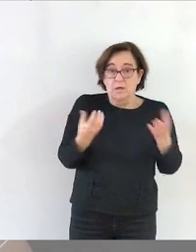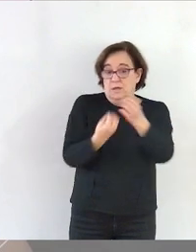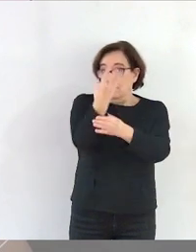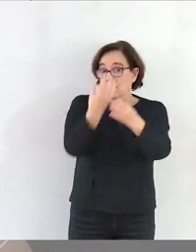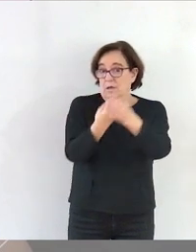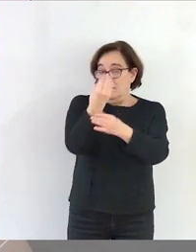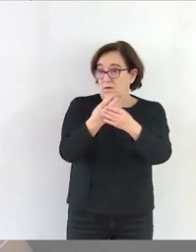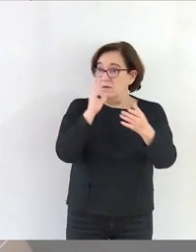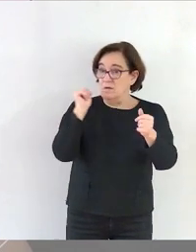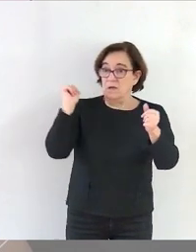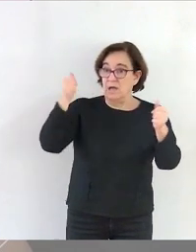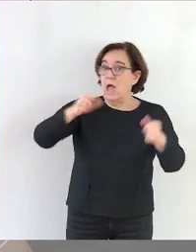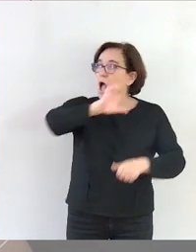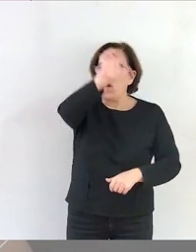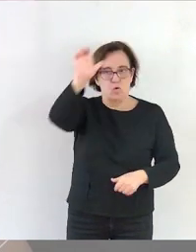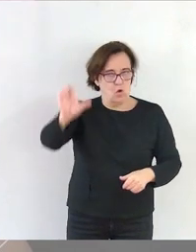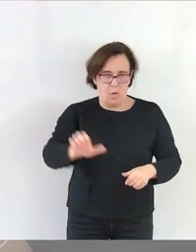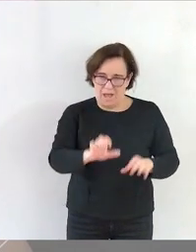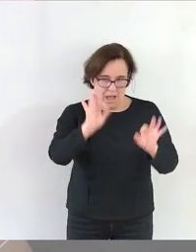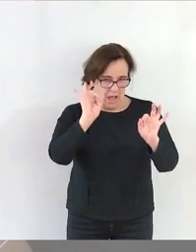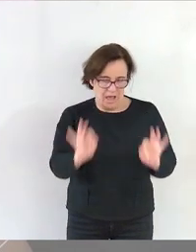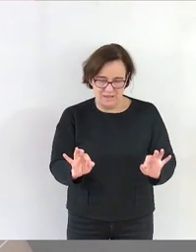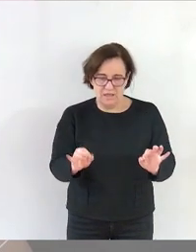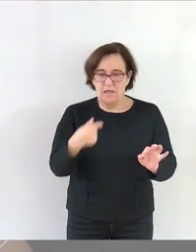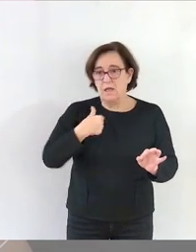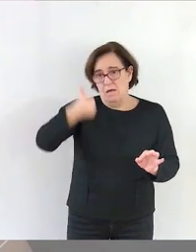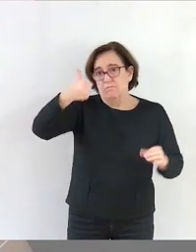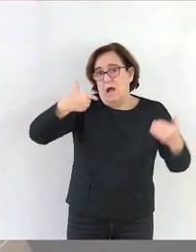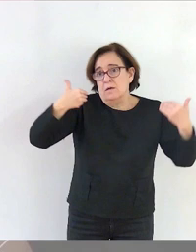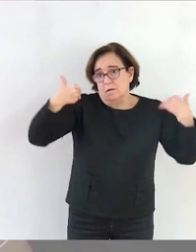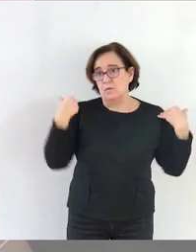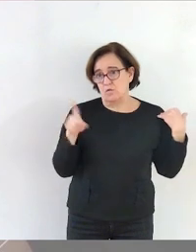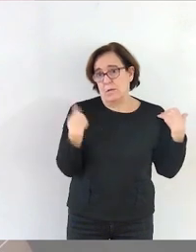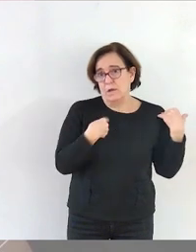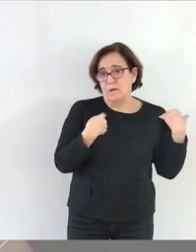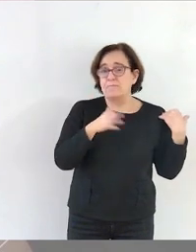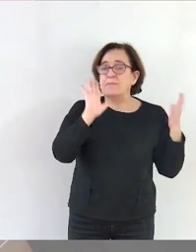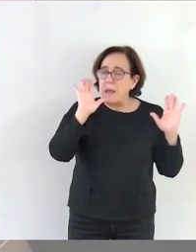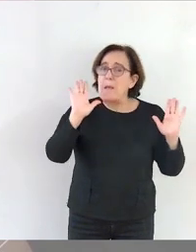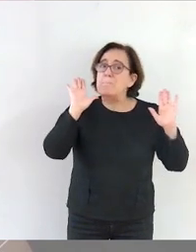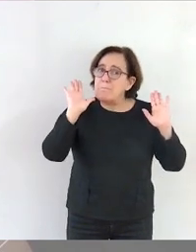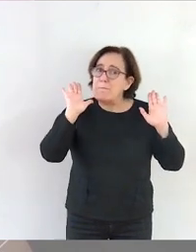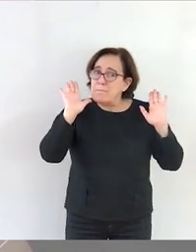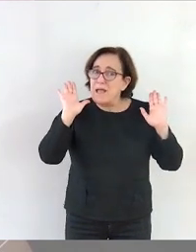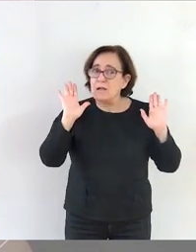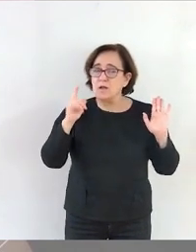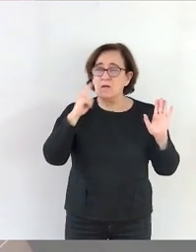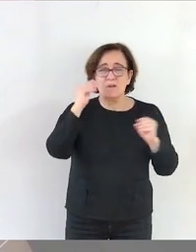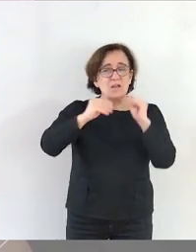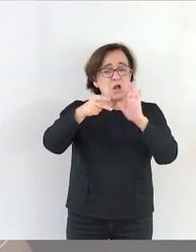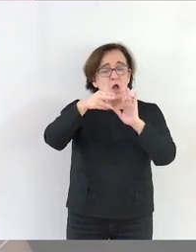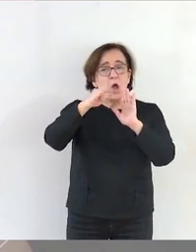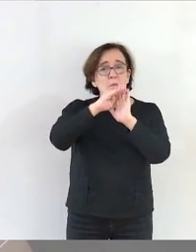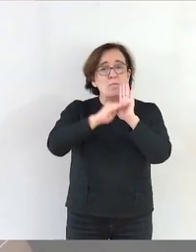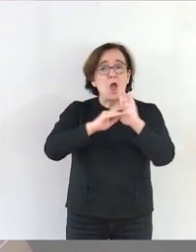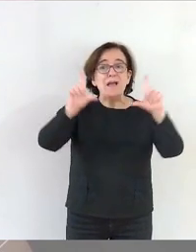hemos sido Estados Unidos y Europa y pues somos los que tenemos más responsabilidades No ahora bien cuando se hizo el protocolo de